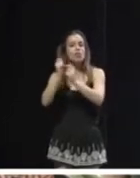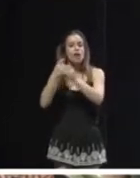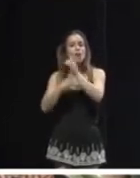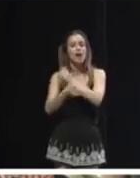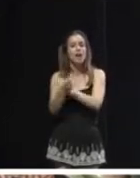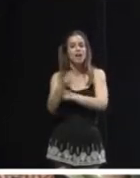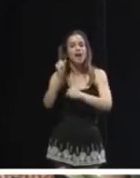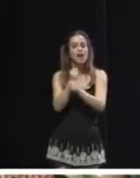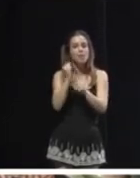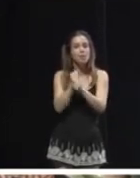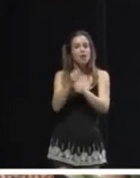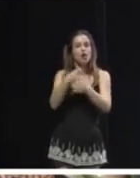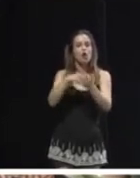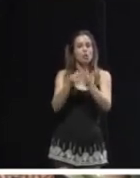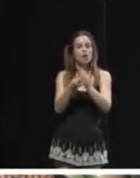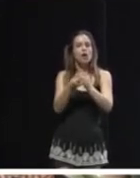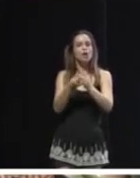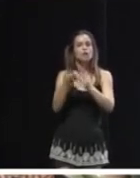Partido Popular.